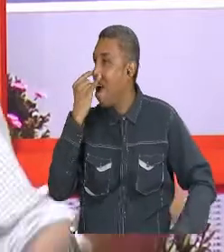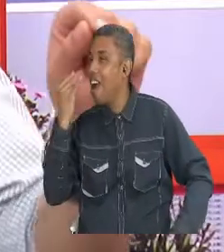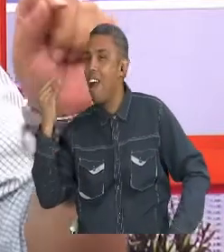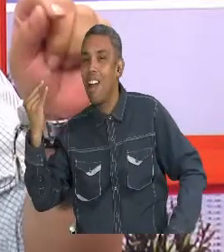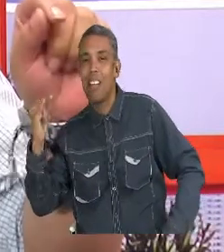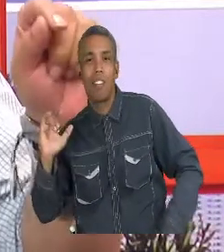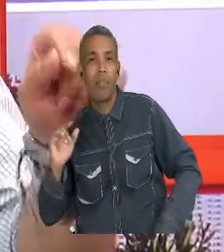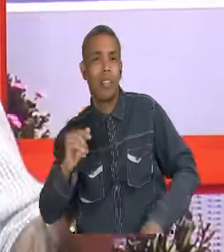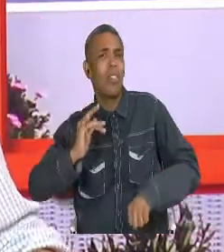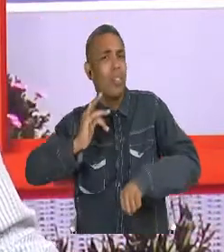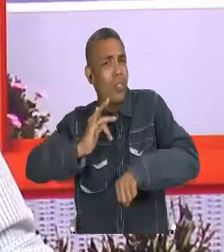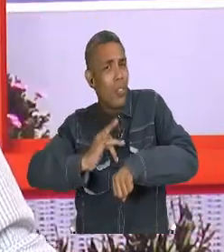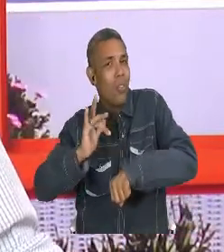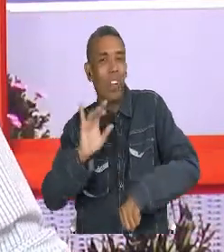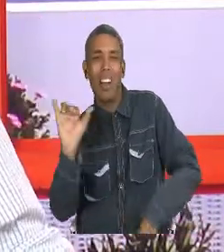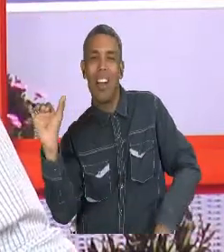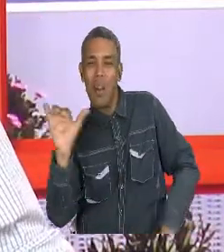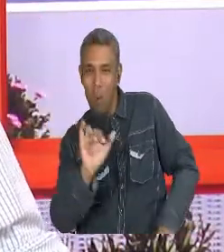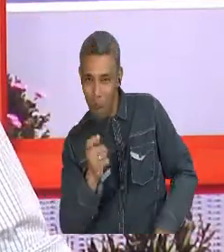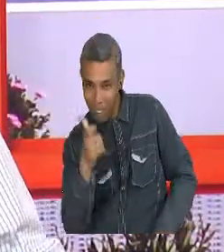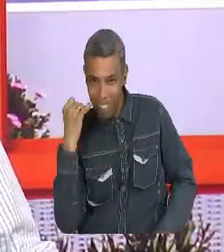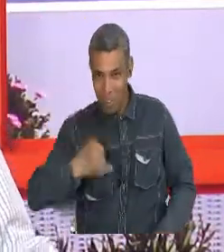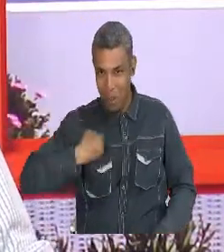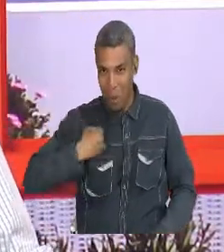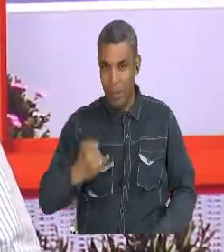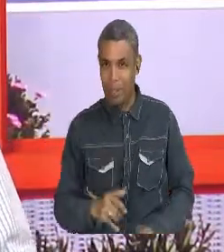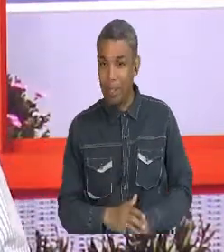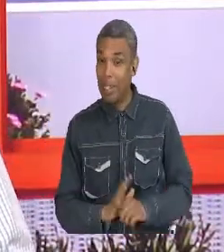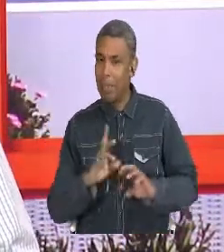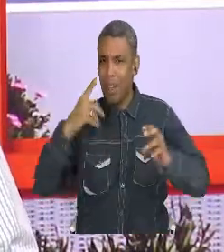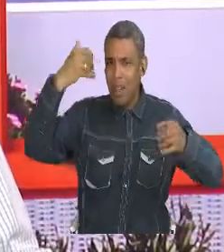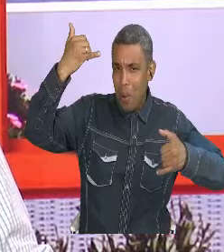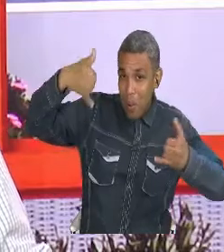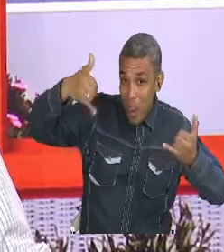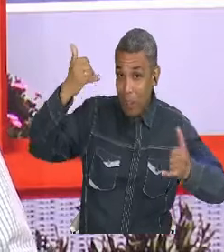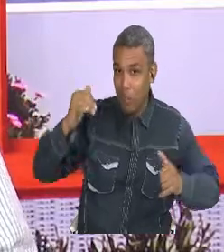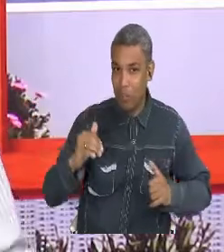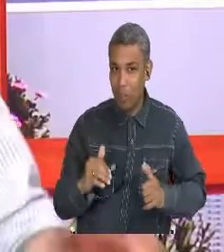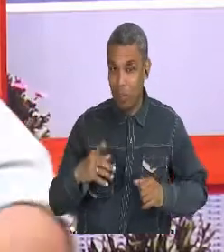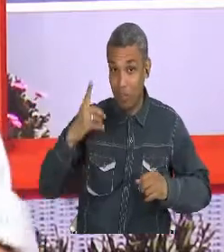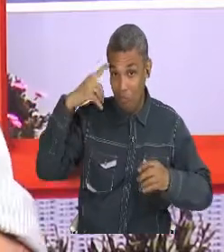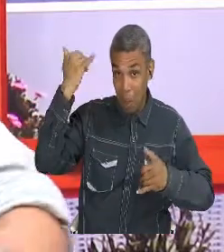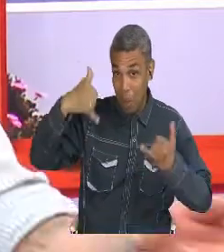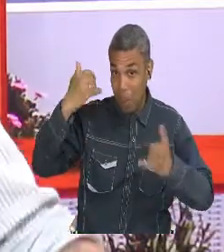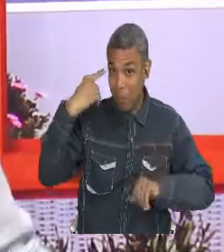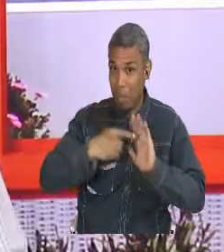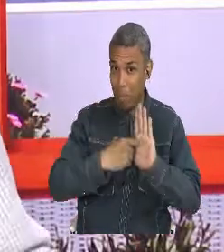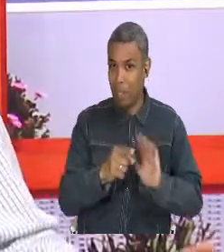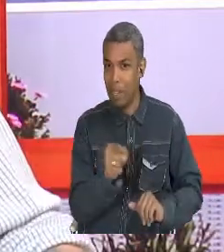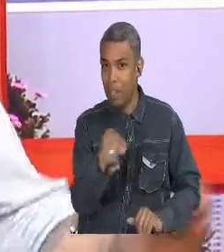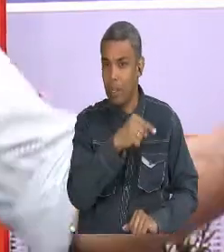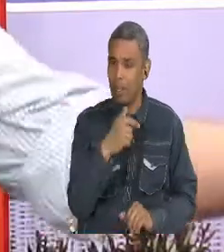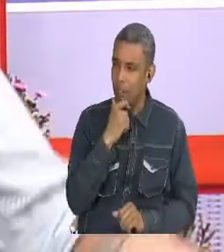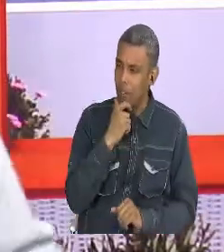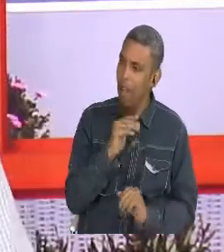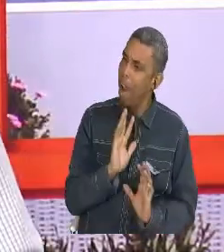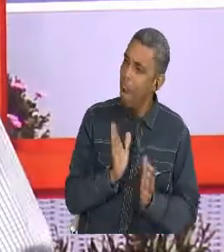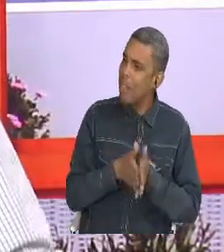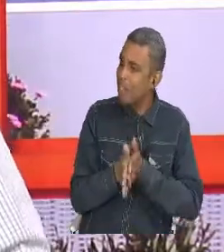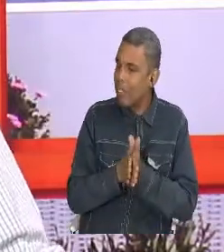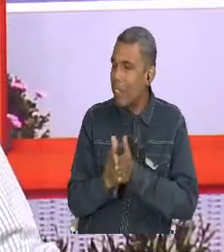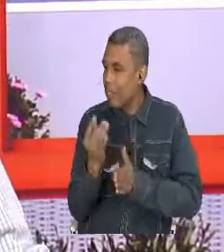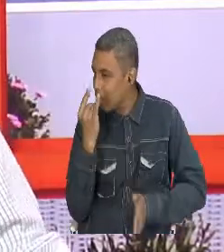ya tocarles como la vena emocional, donde los chicos dicen, ay, mi historia es importante, y uno dice, ah, sí, vea, esta gente se mató todos los años de su vida escribiendo